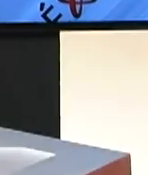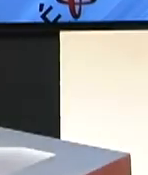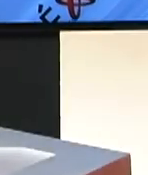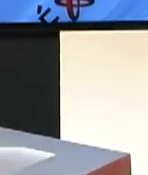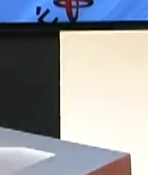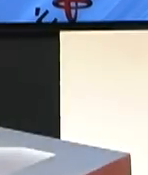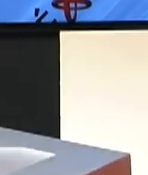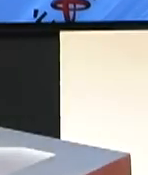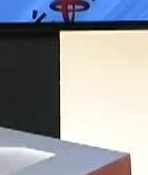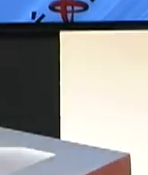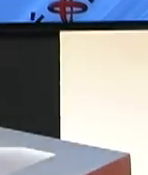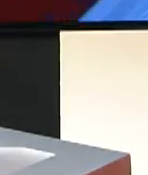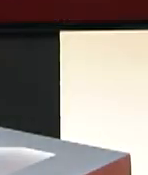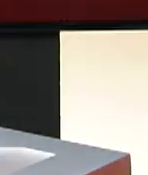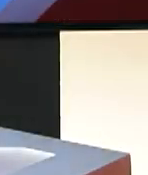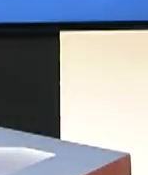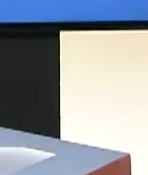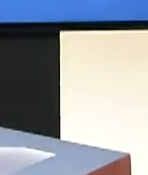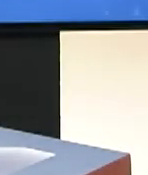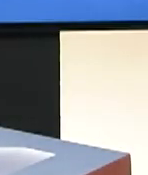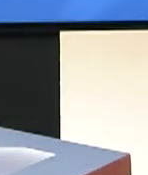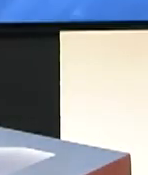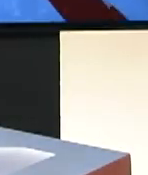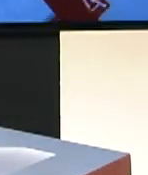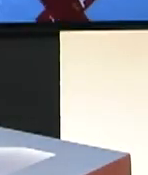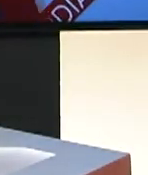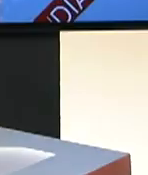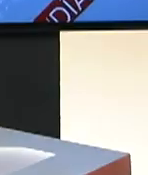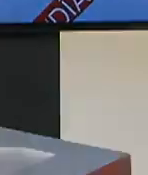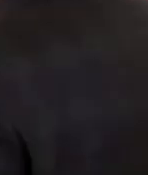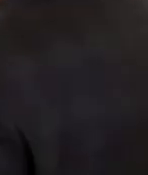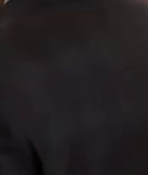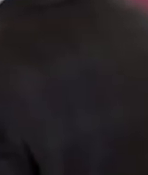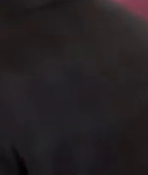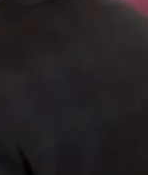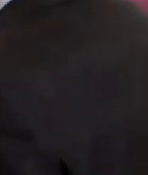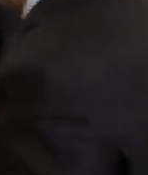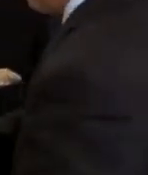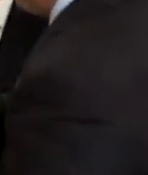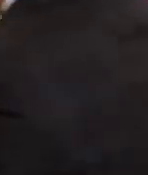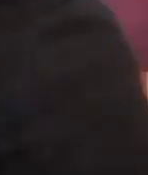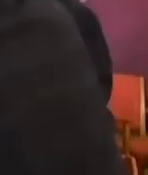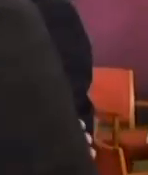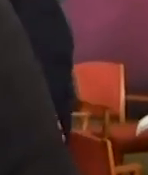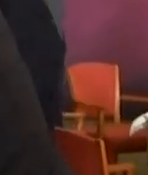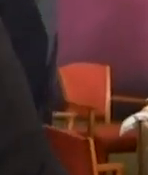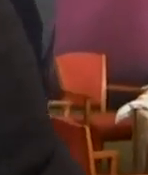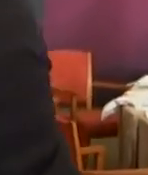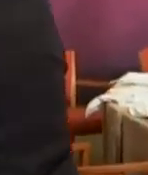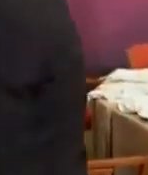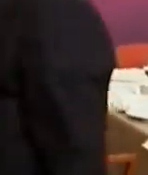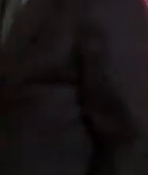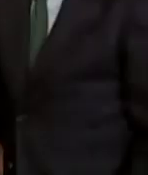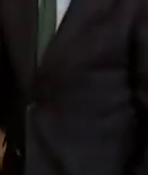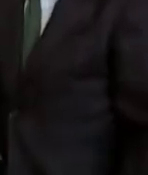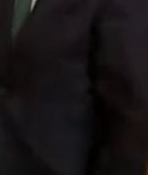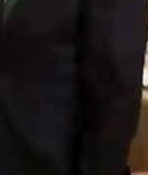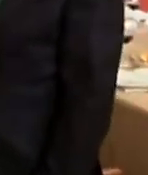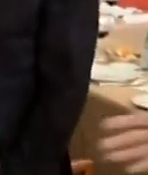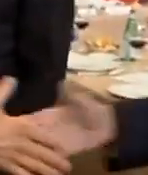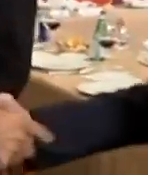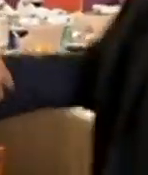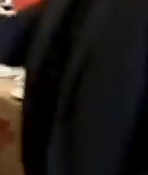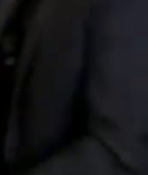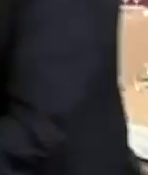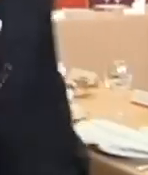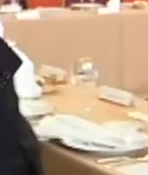Vámonos a otros temas. El presidente Enrique Peña Nieto se reunió con miembros del Consejo Mexicano de Negocios, a quien agradeció su acompañamiento en este año de